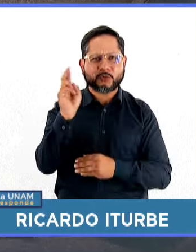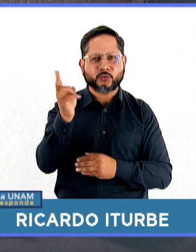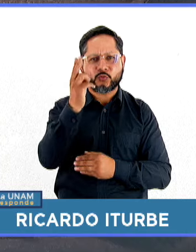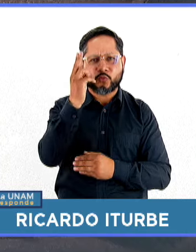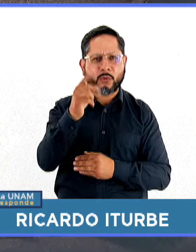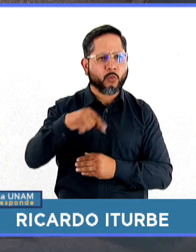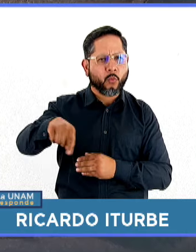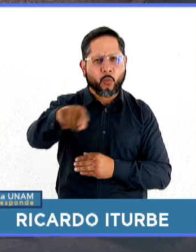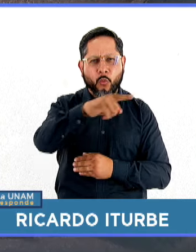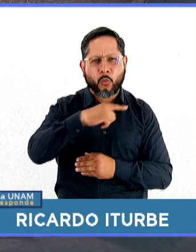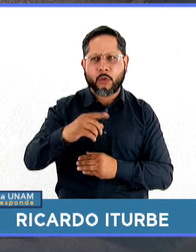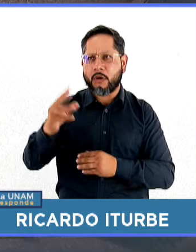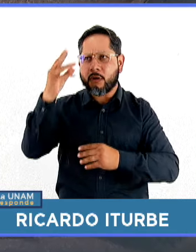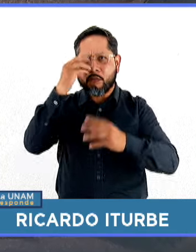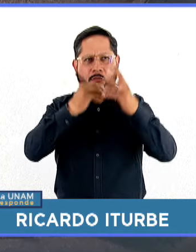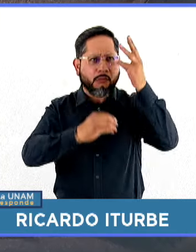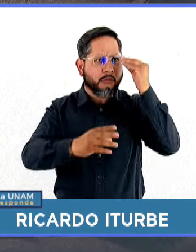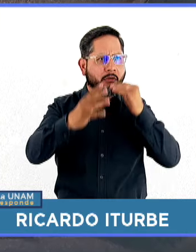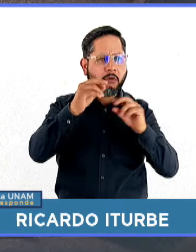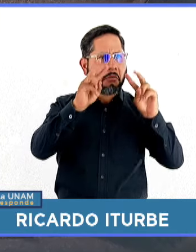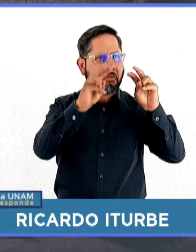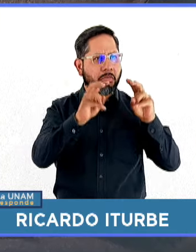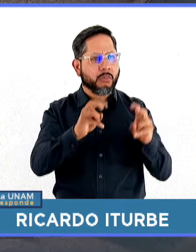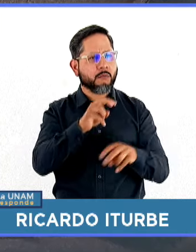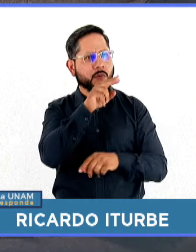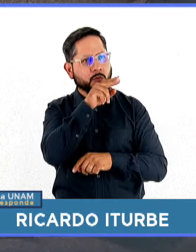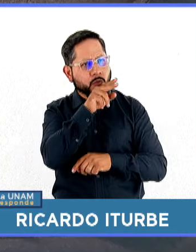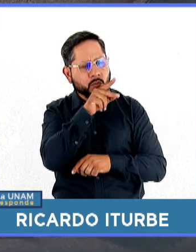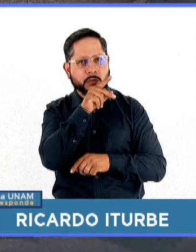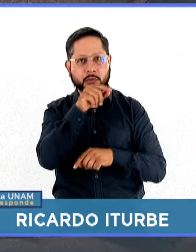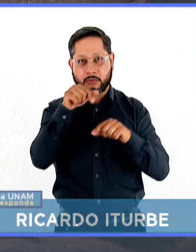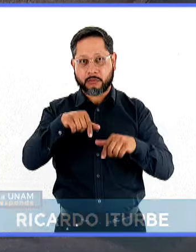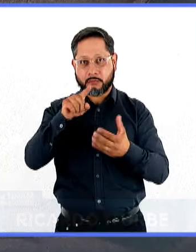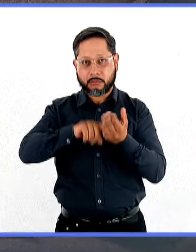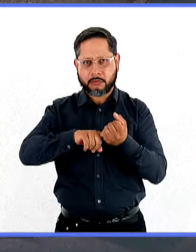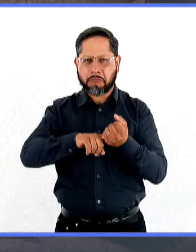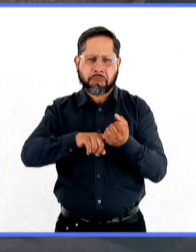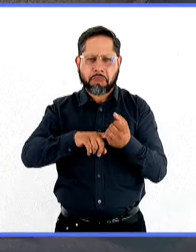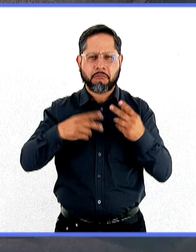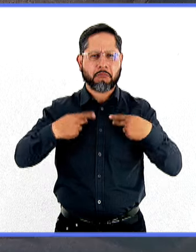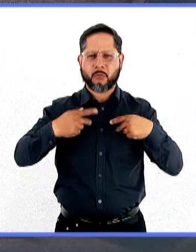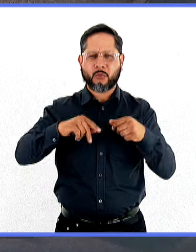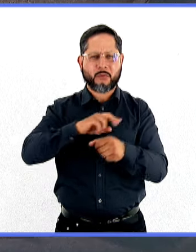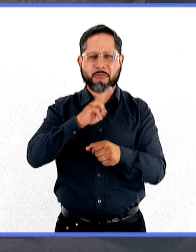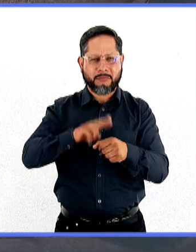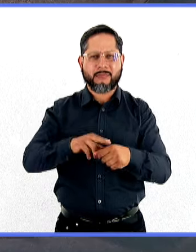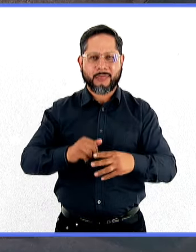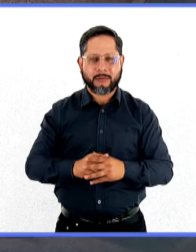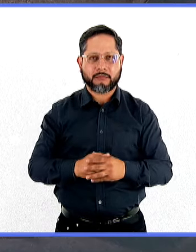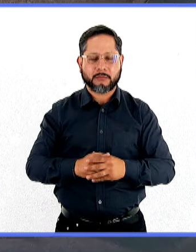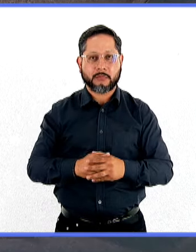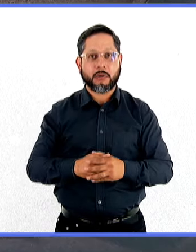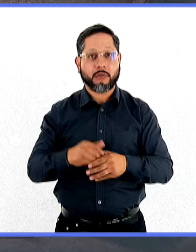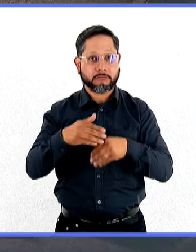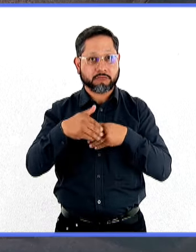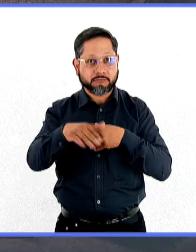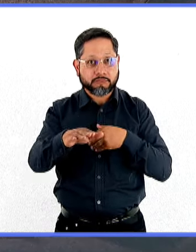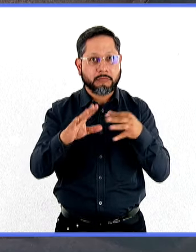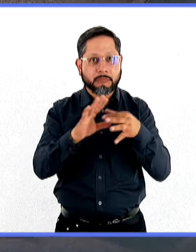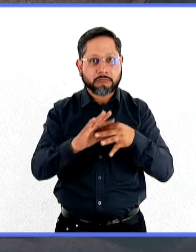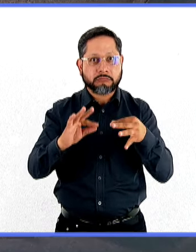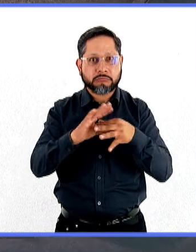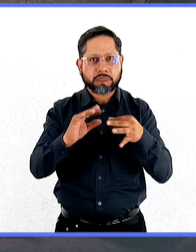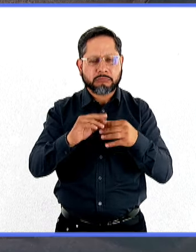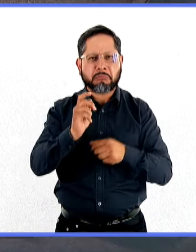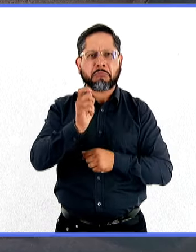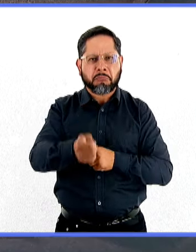comp Endo con ustedes algunos de los temas que nos inquietan como universitarios pero también como sociedad y Durante los siguientes minutos vamos a estar